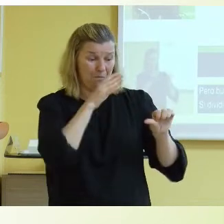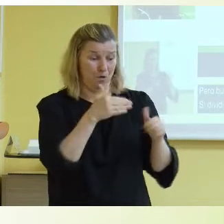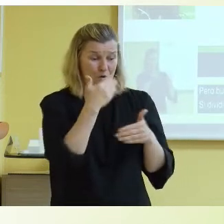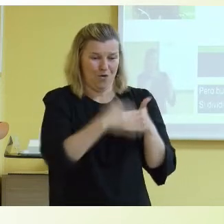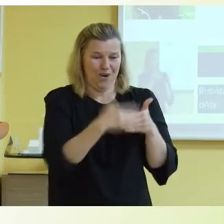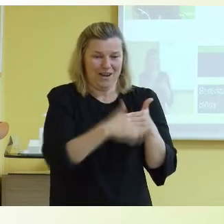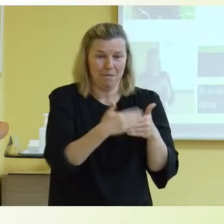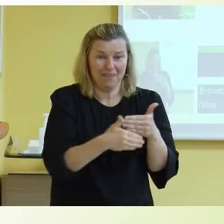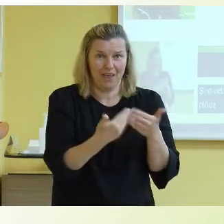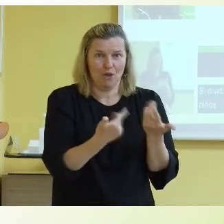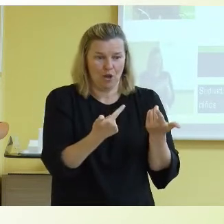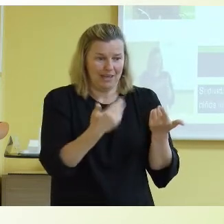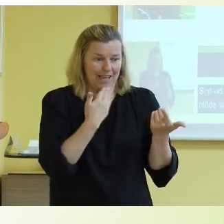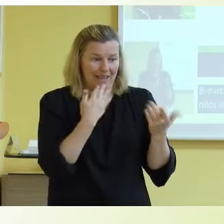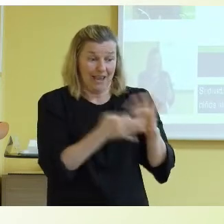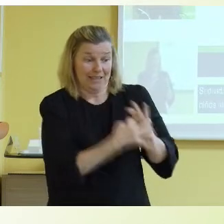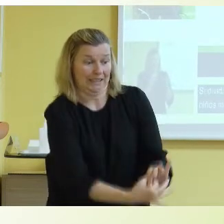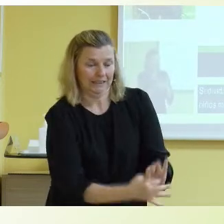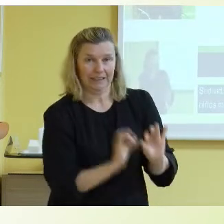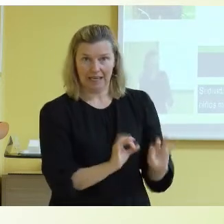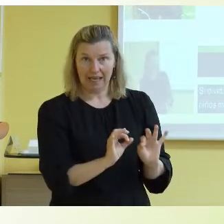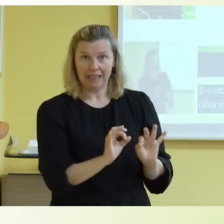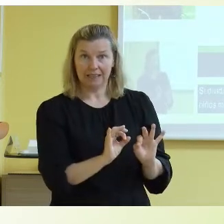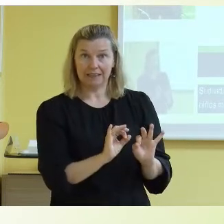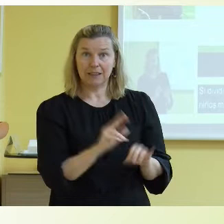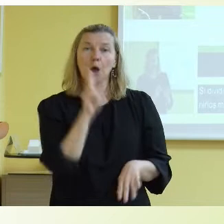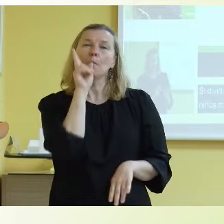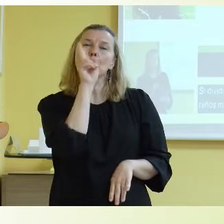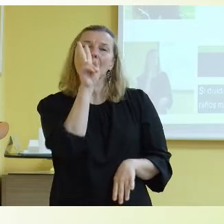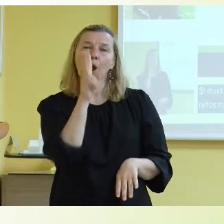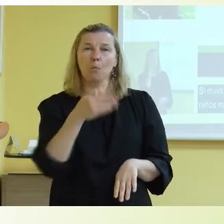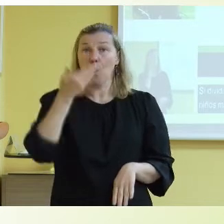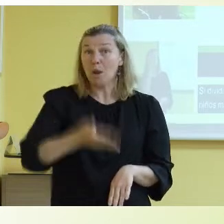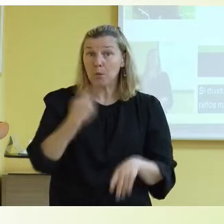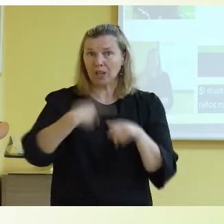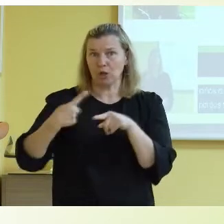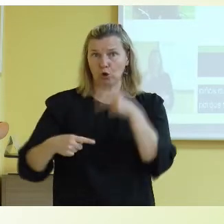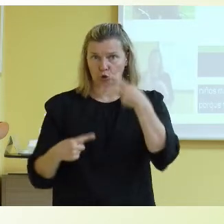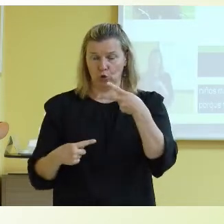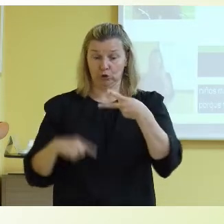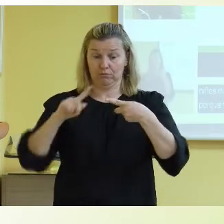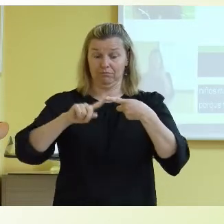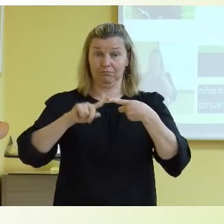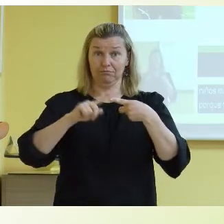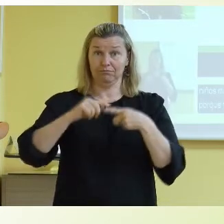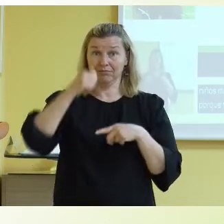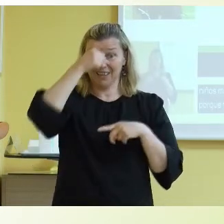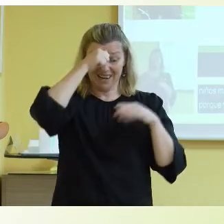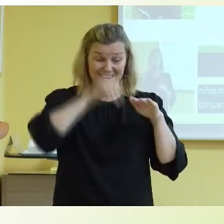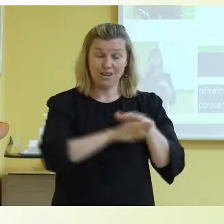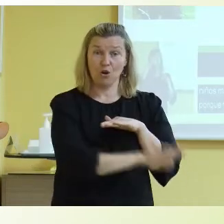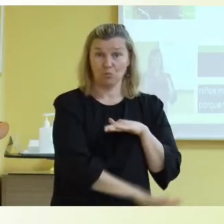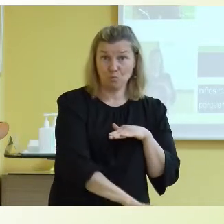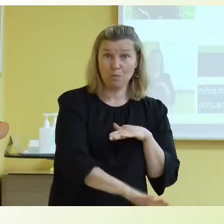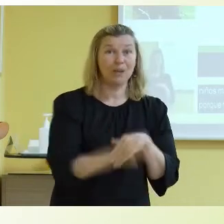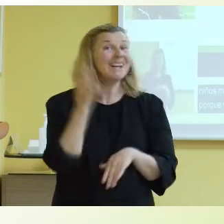que son limitaciones per se de la edad. Pero estamos viendo también dos cosas importantes. Una, en los niños muy pequeños, los niños y